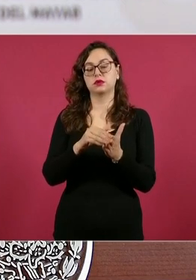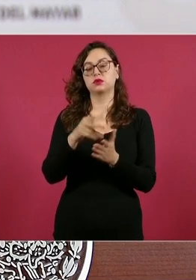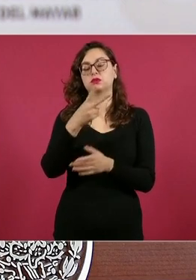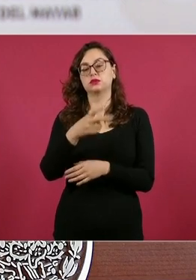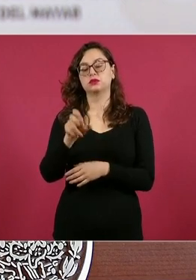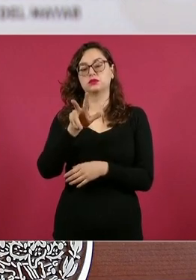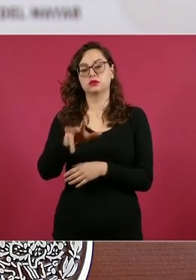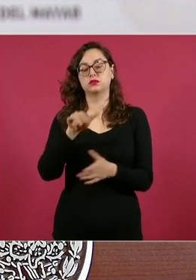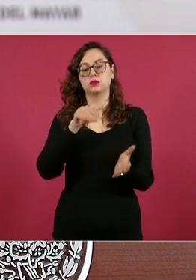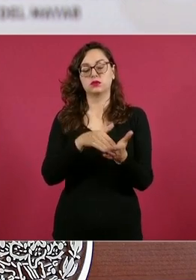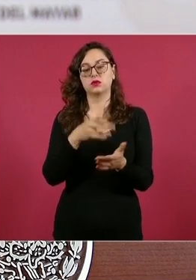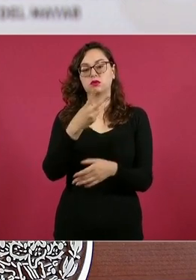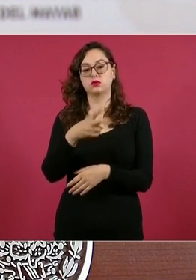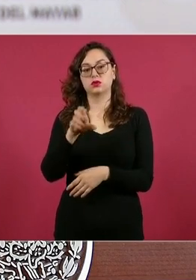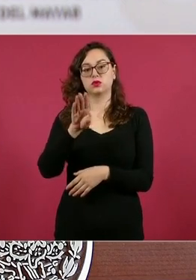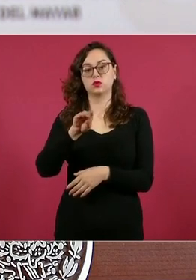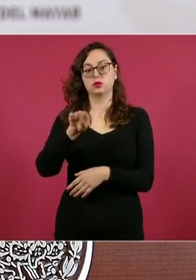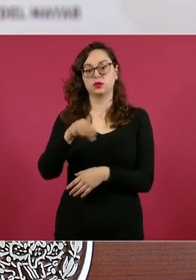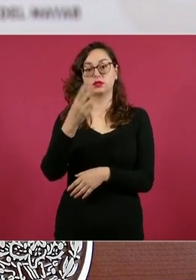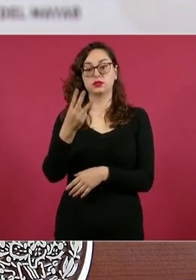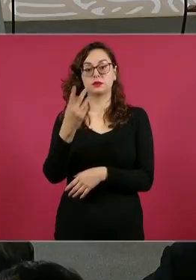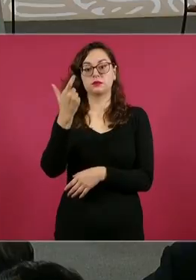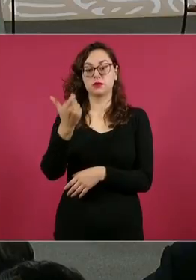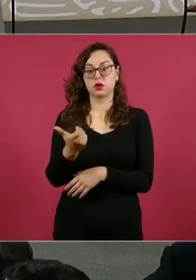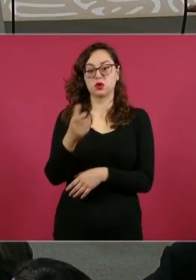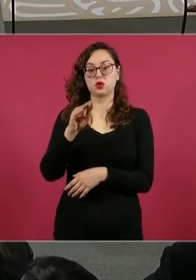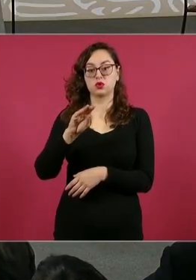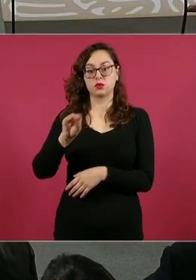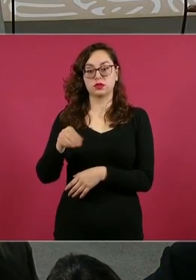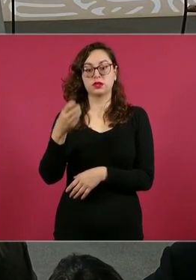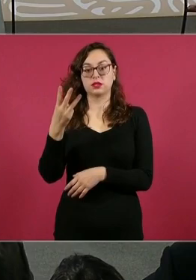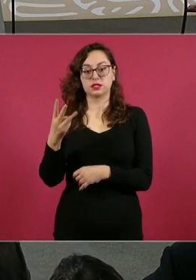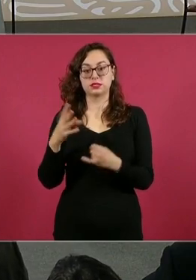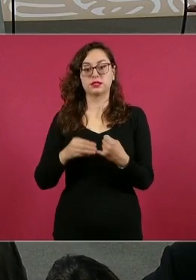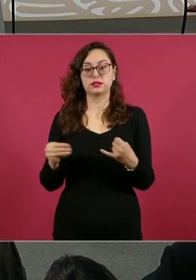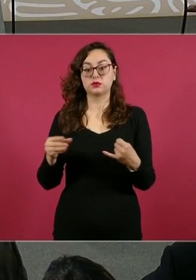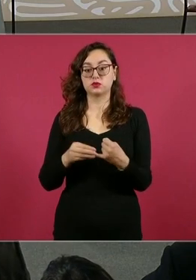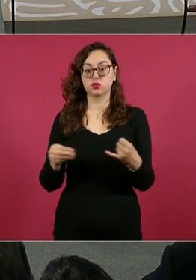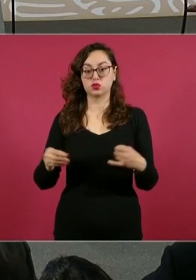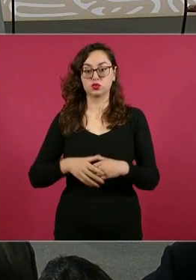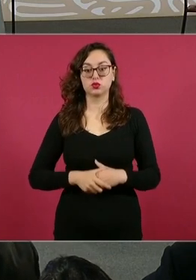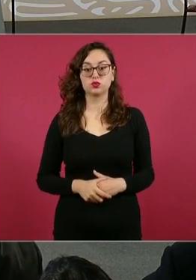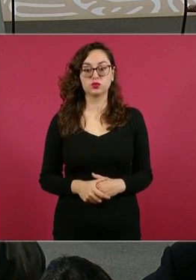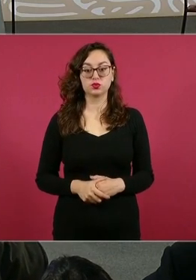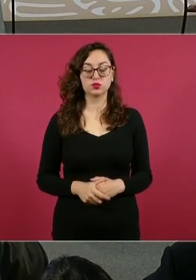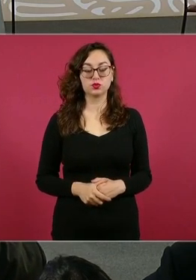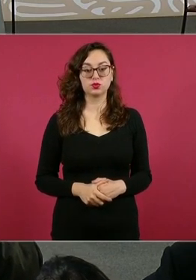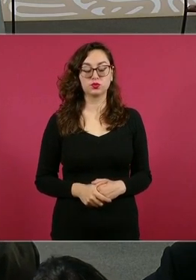39218 293 p93 centavos